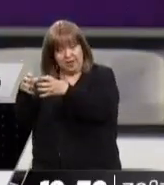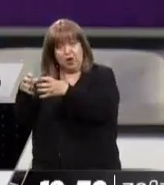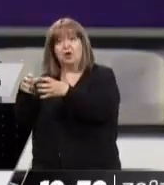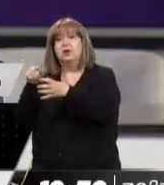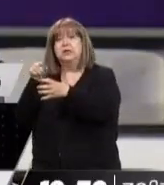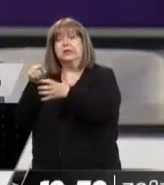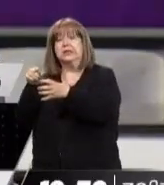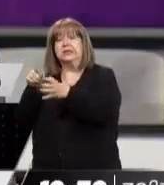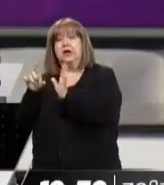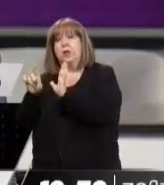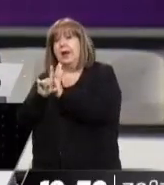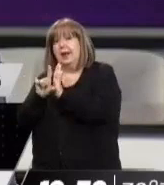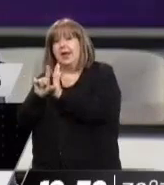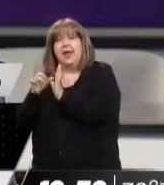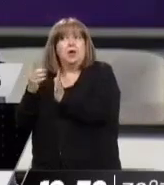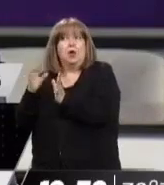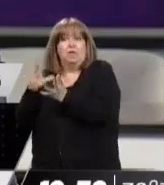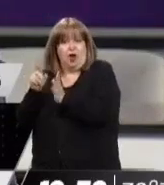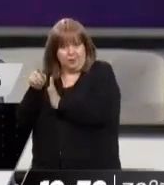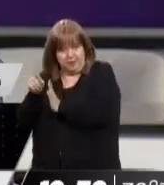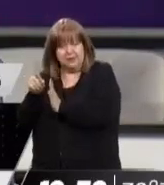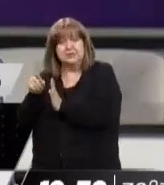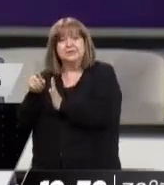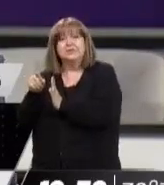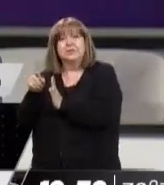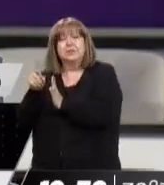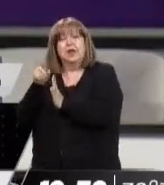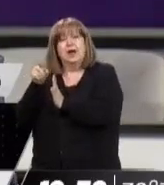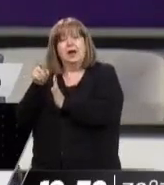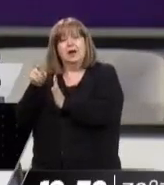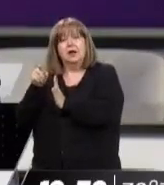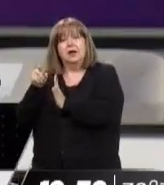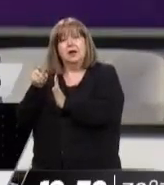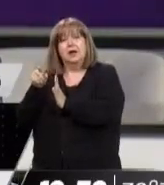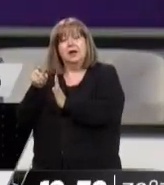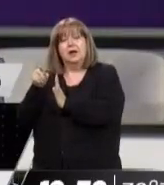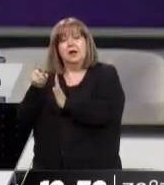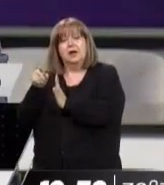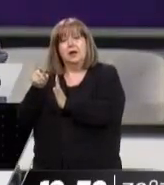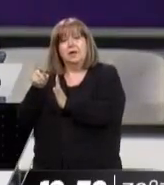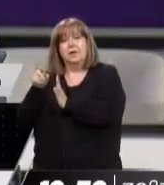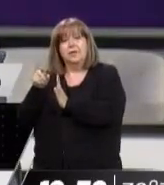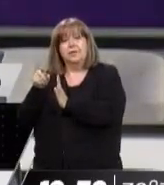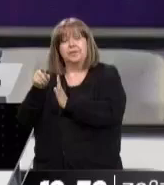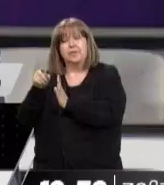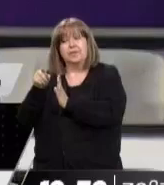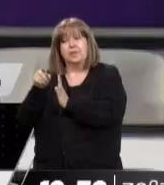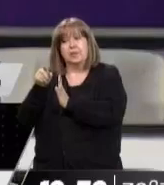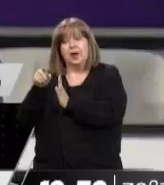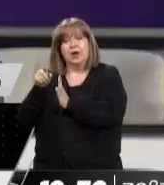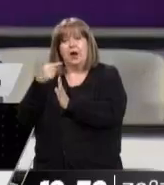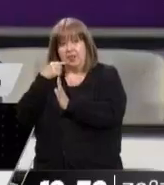jurídico se han puesto en, digamos, relevancia o se han visto